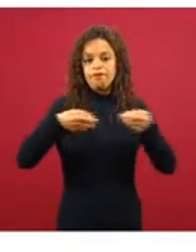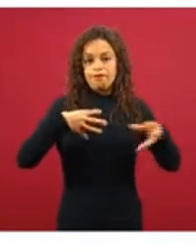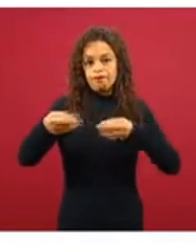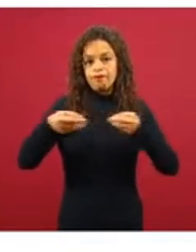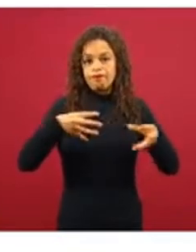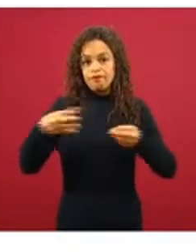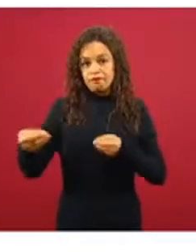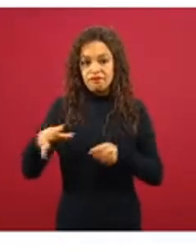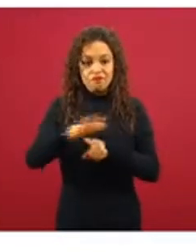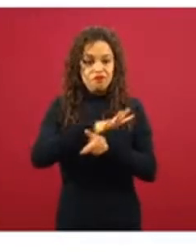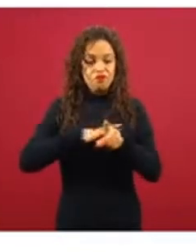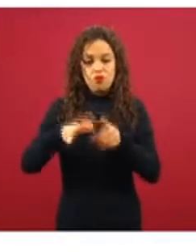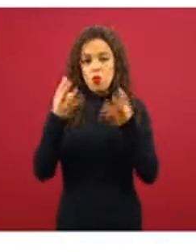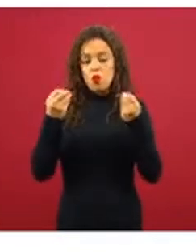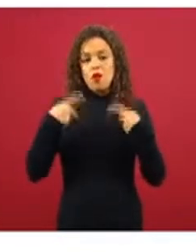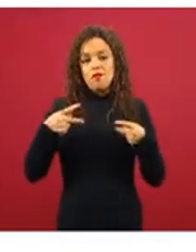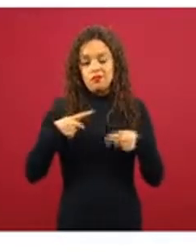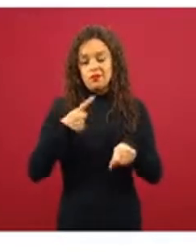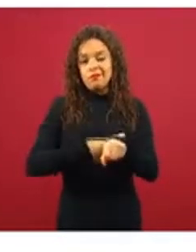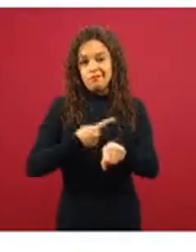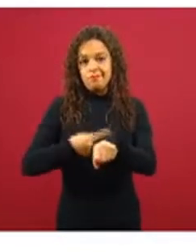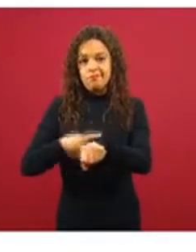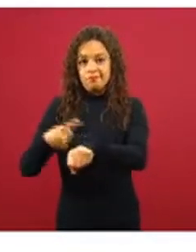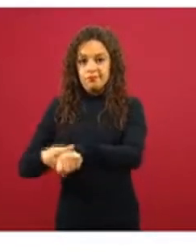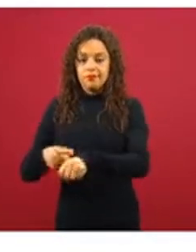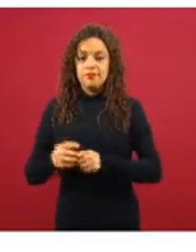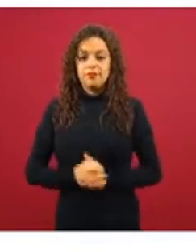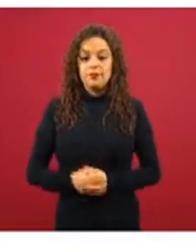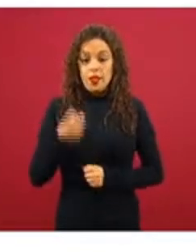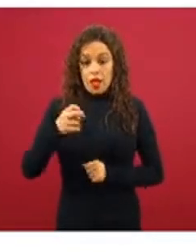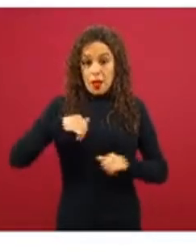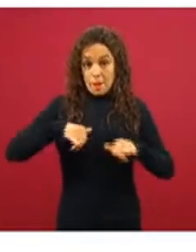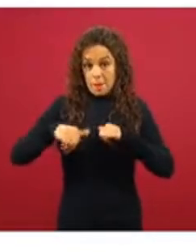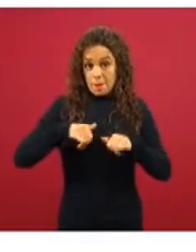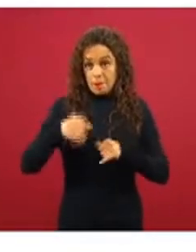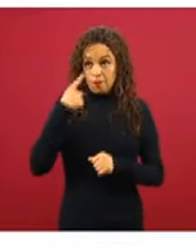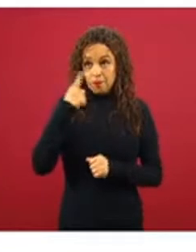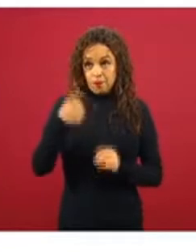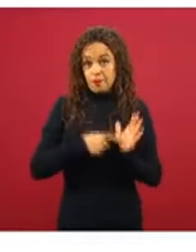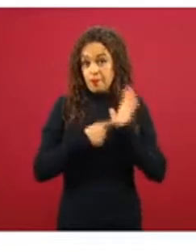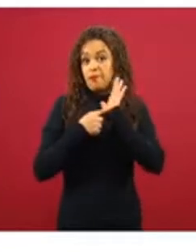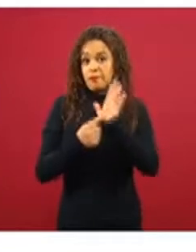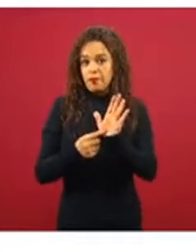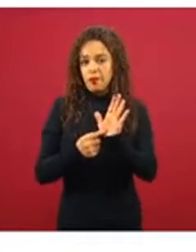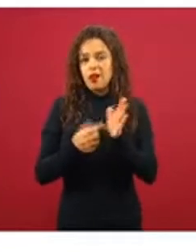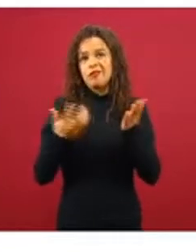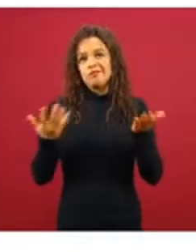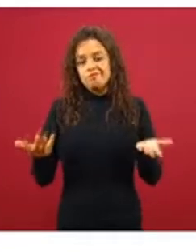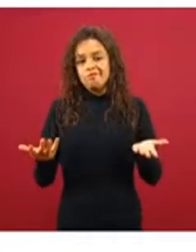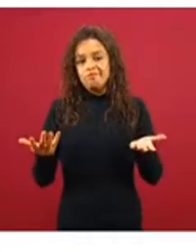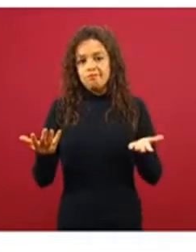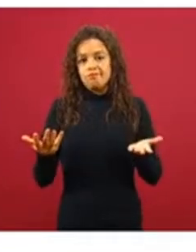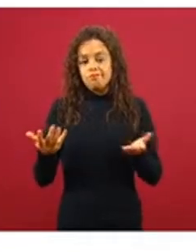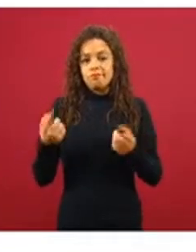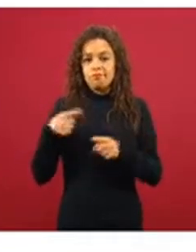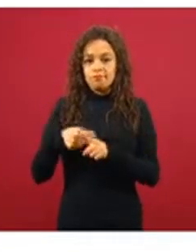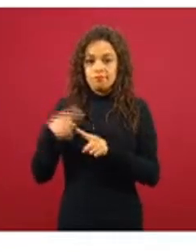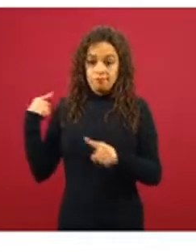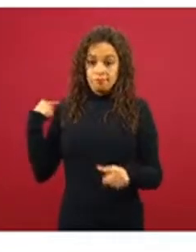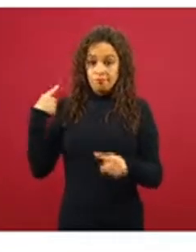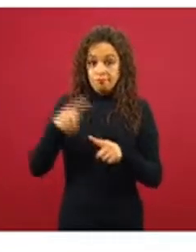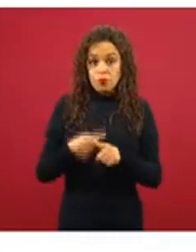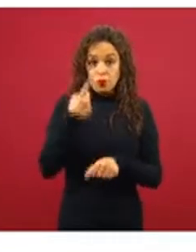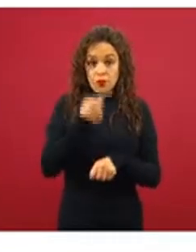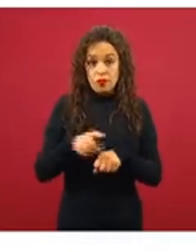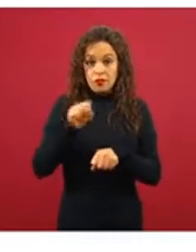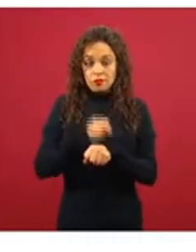en la población, y vemos que este mapa de alguna manera se ha mantenido dentro de esas escalas, al menos en la última semana,